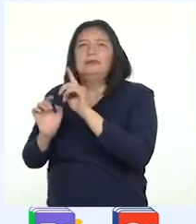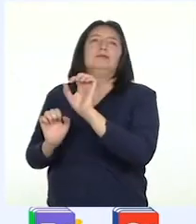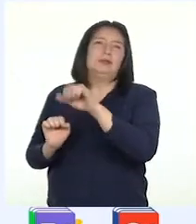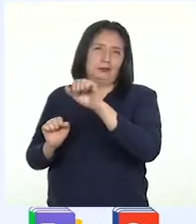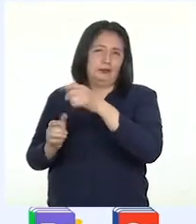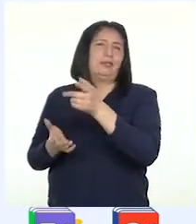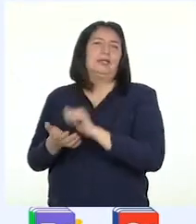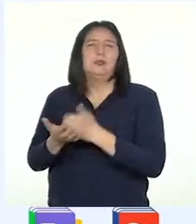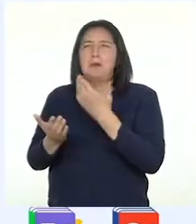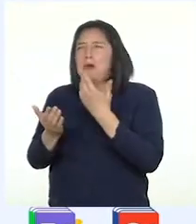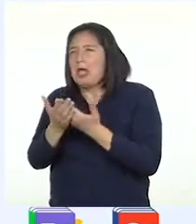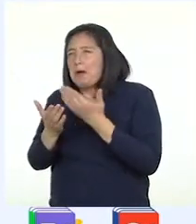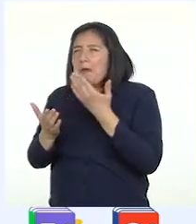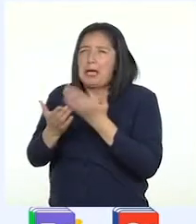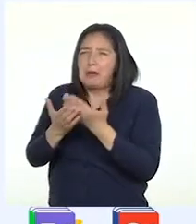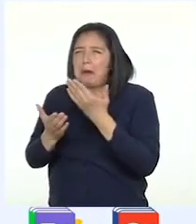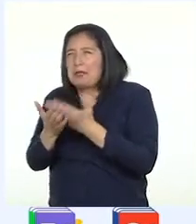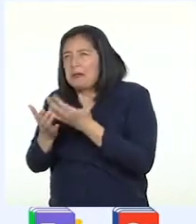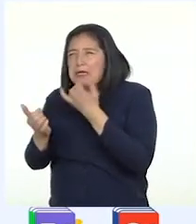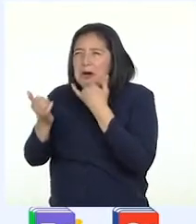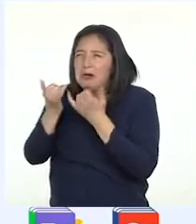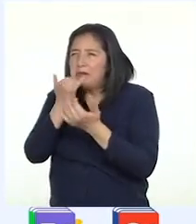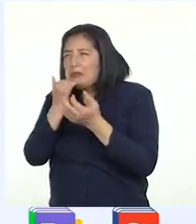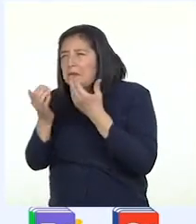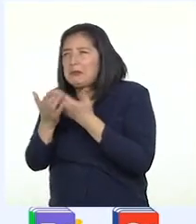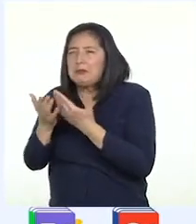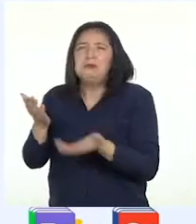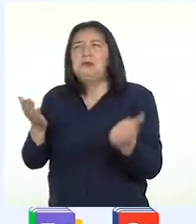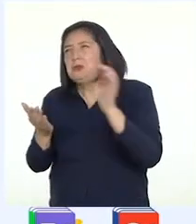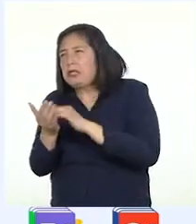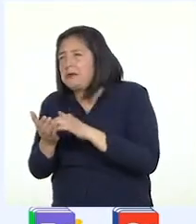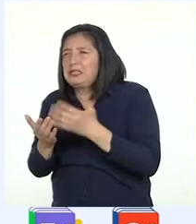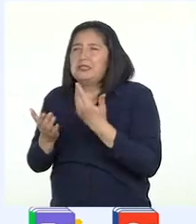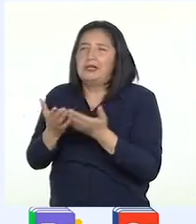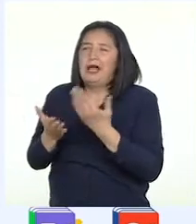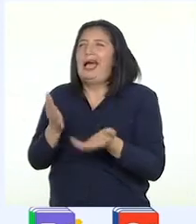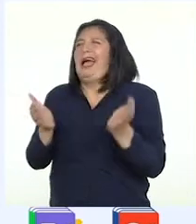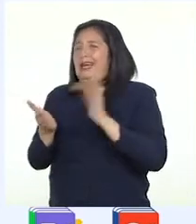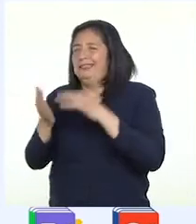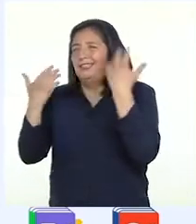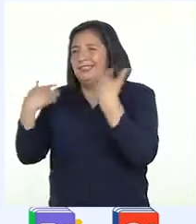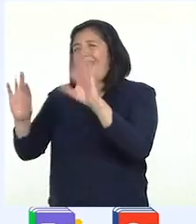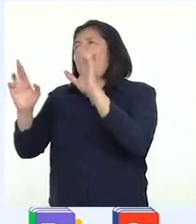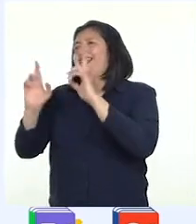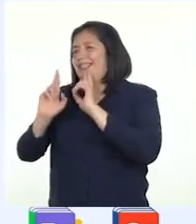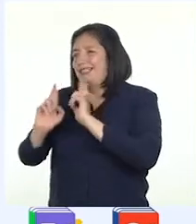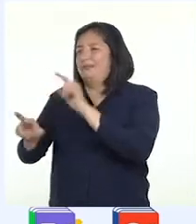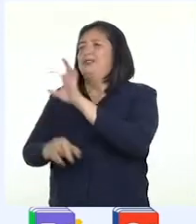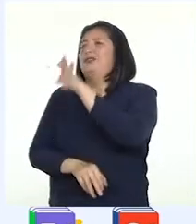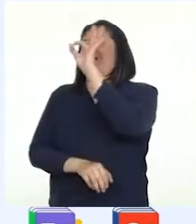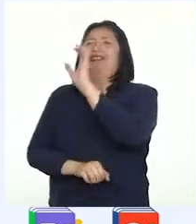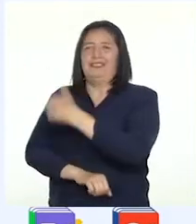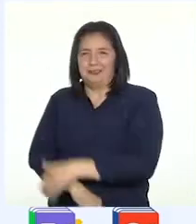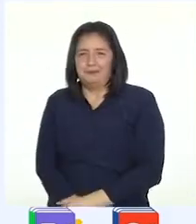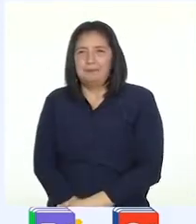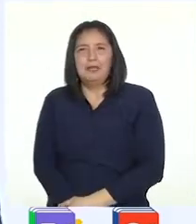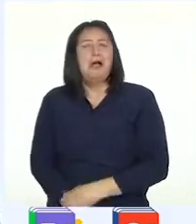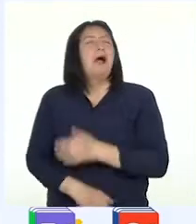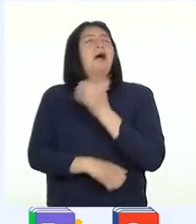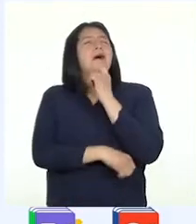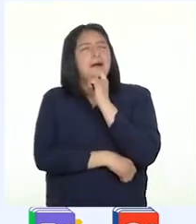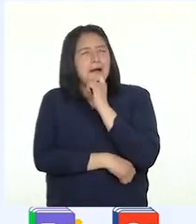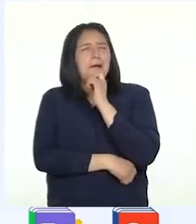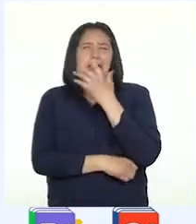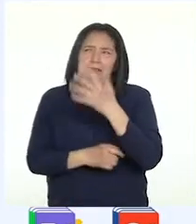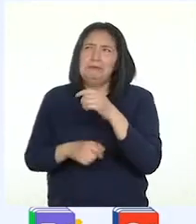Exactamente. Vas probando y equivocándote y vuelves a probar hasta que das con la respuesta acertada. Parece un